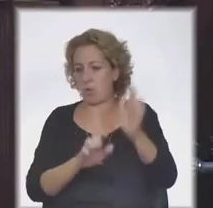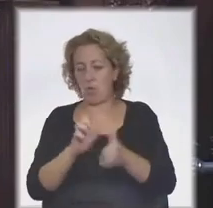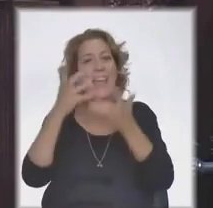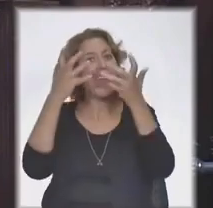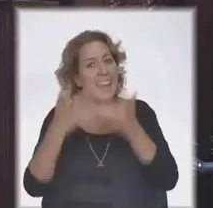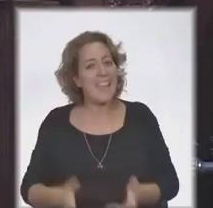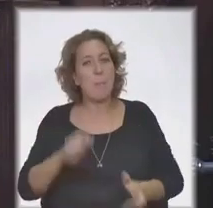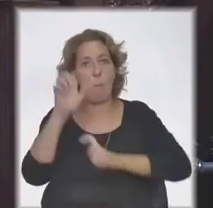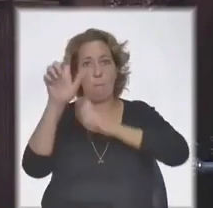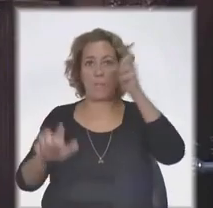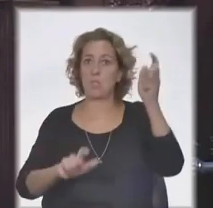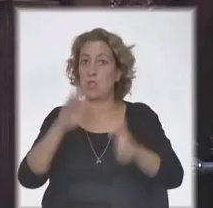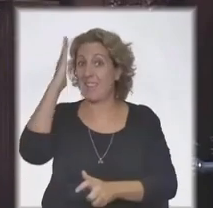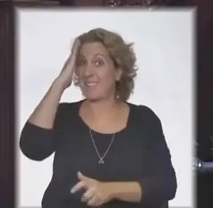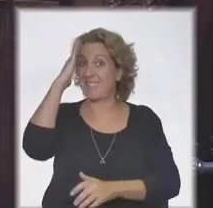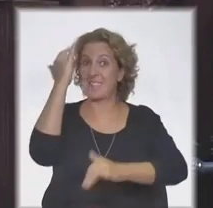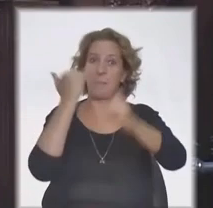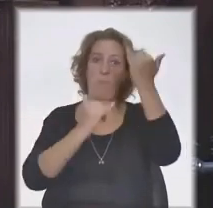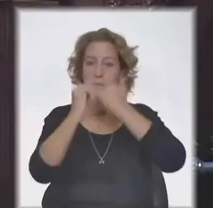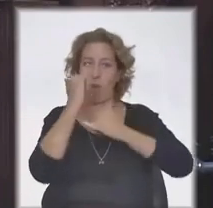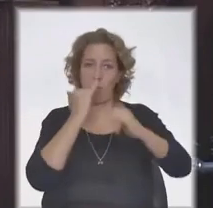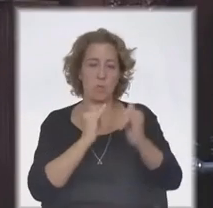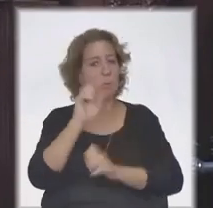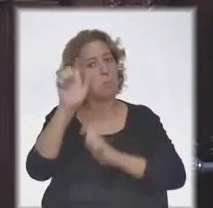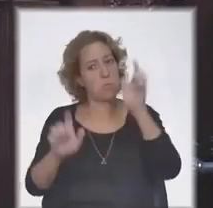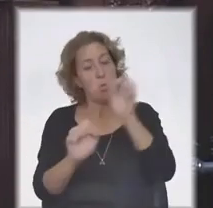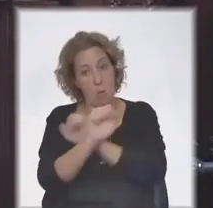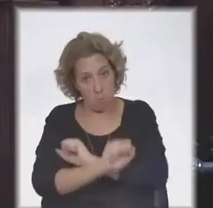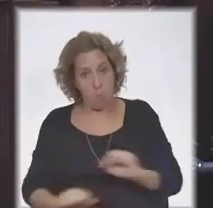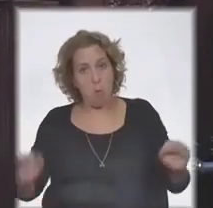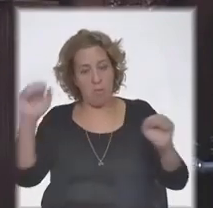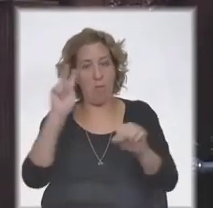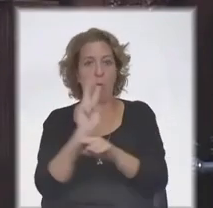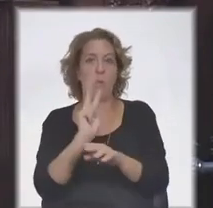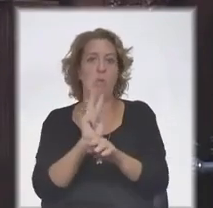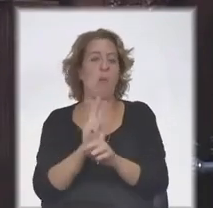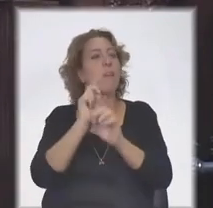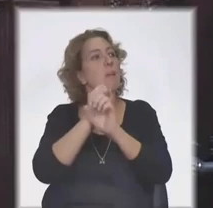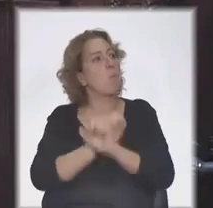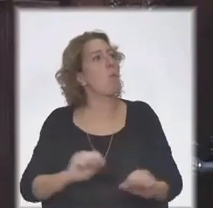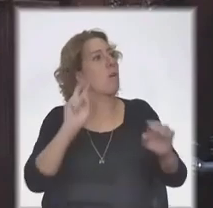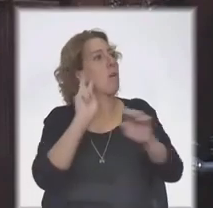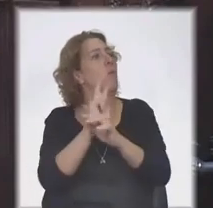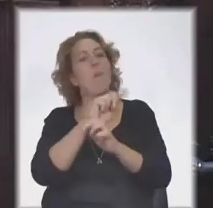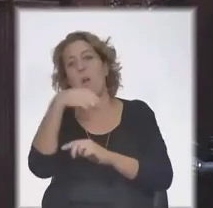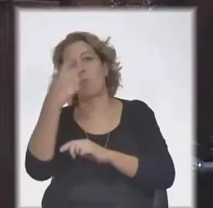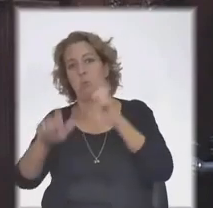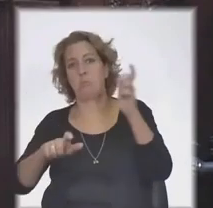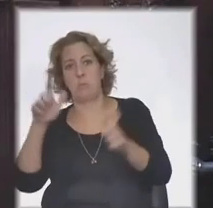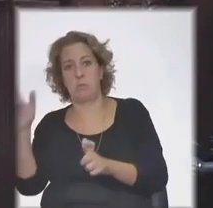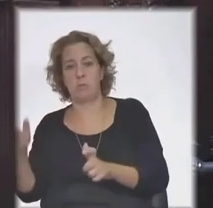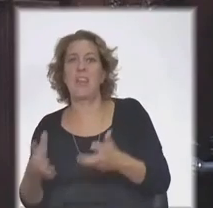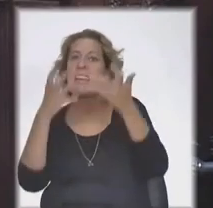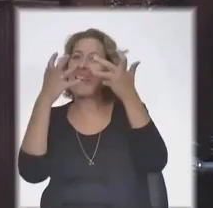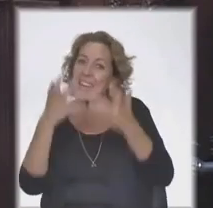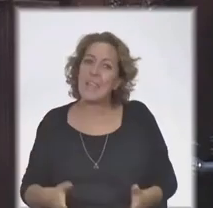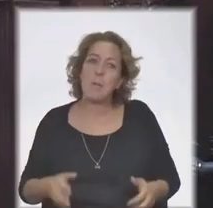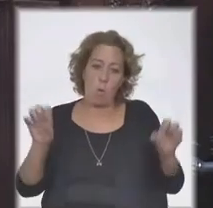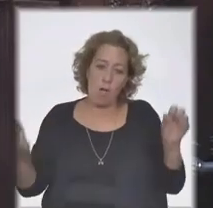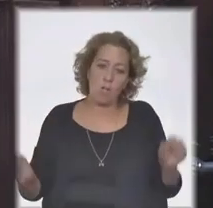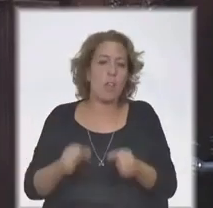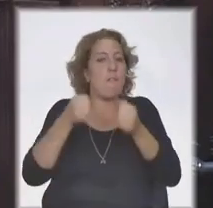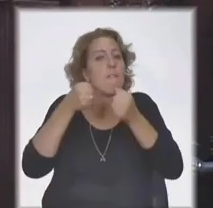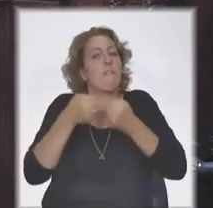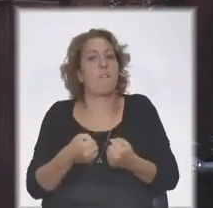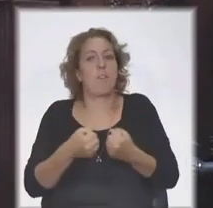informada, gente que se pueda cuidar y gente que cuide a los demás. Queremos acciones firmes del Gobierno Nacional